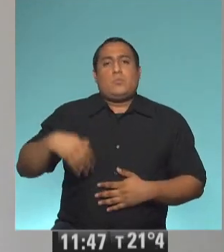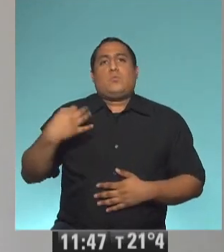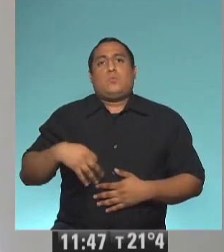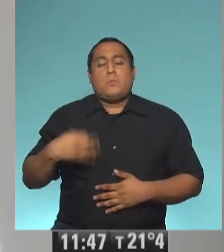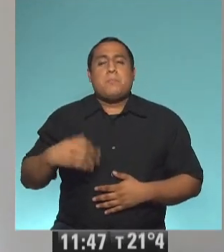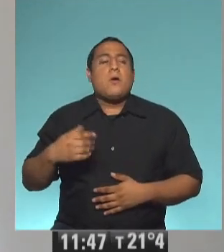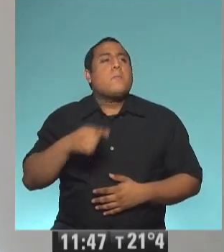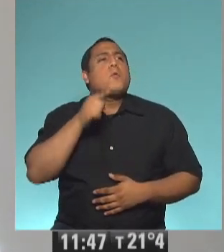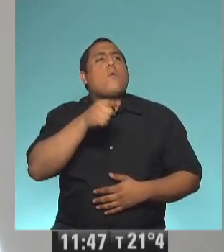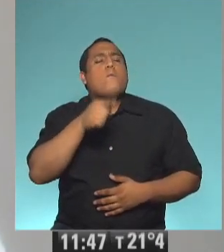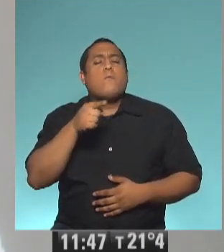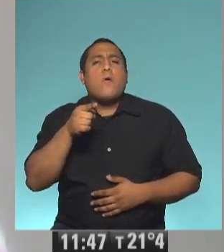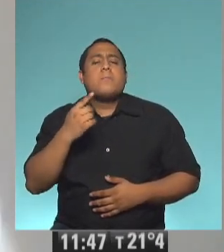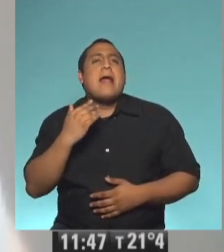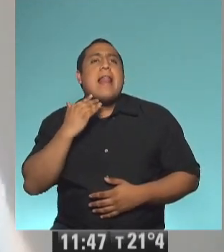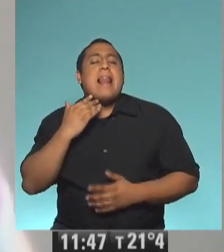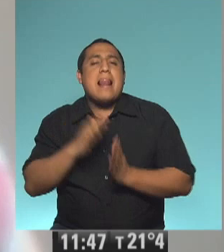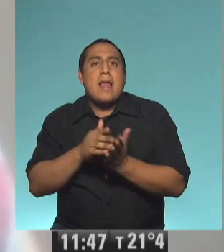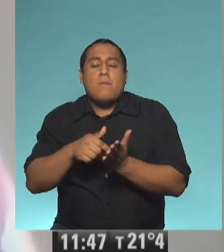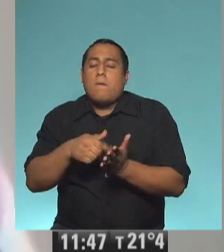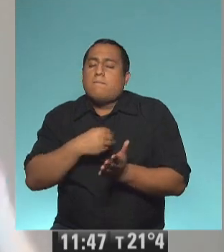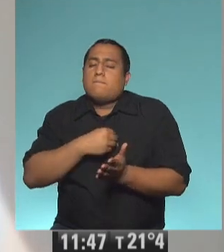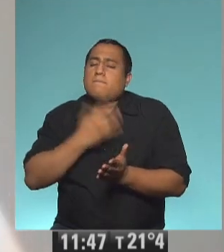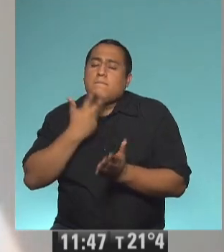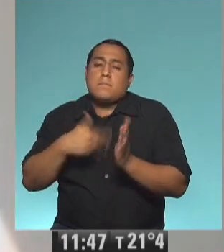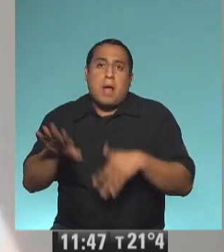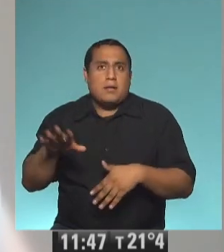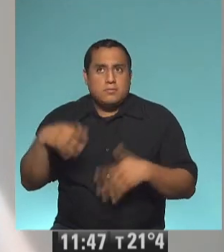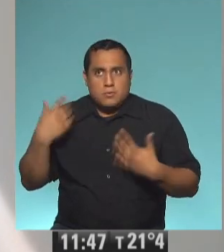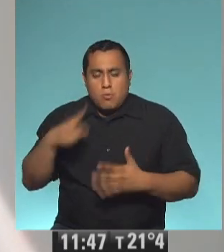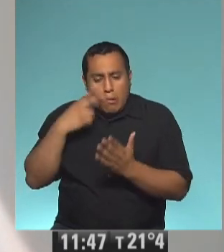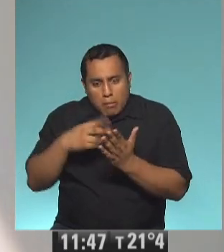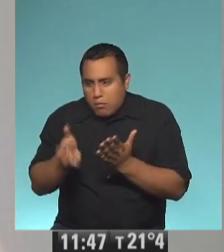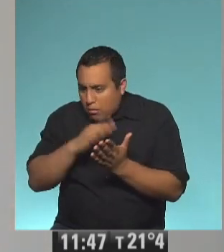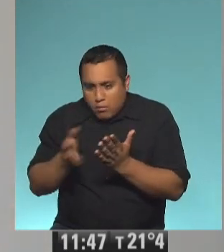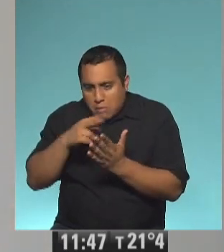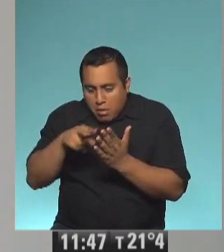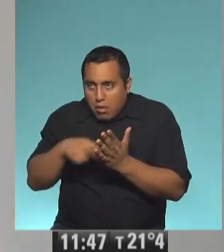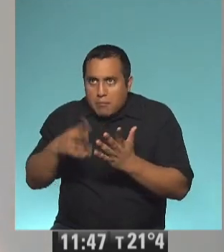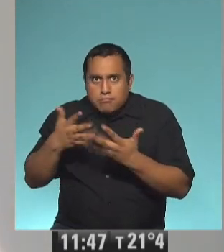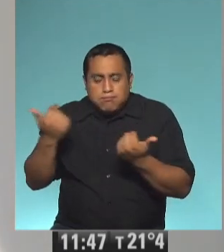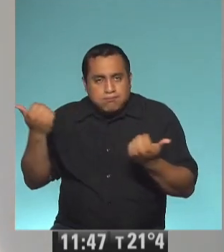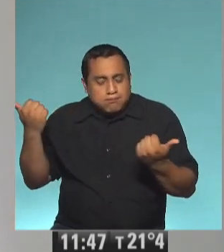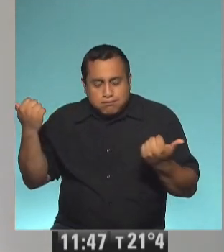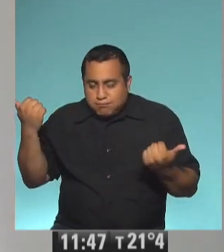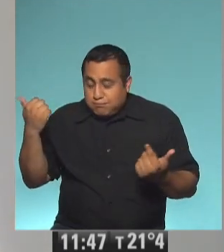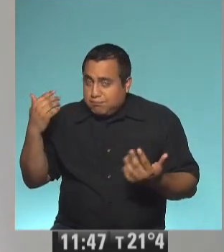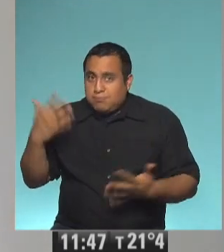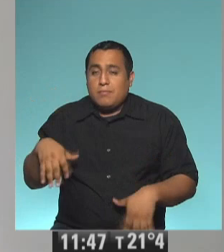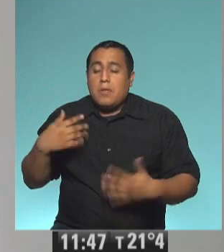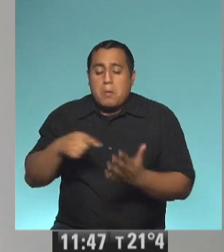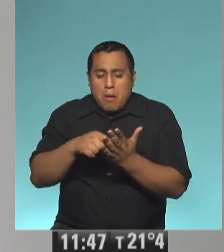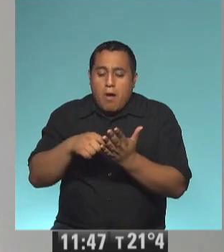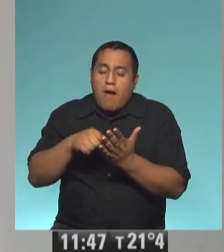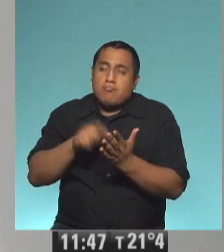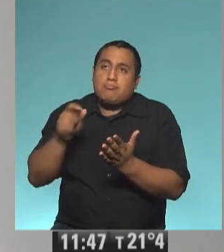libro favorito? Porque esto es un récord lo que nos contás. Leíste rapidísimo, tan chiquita, todo un libro. Y capaz ese era de mamá y no te gustaba